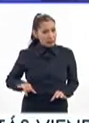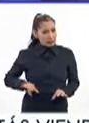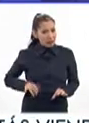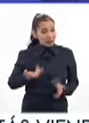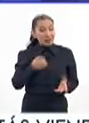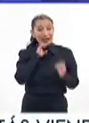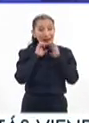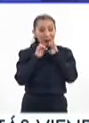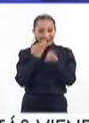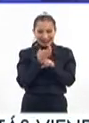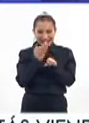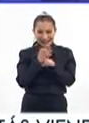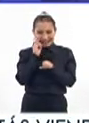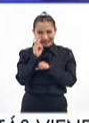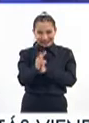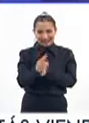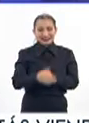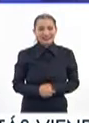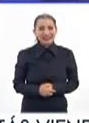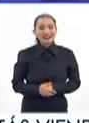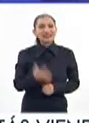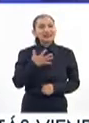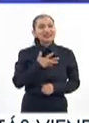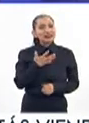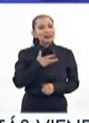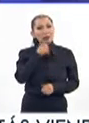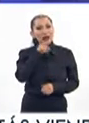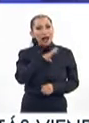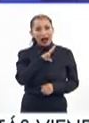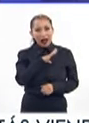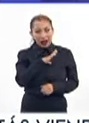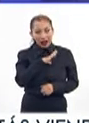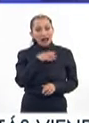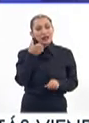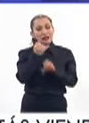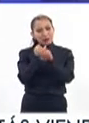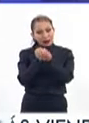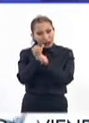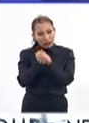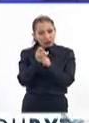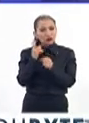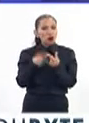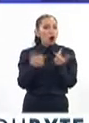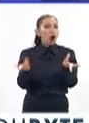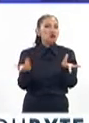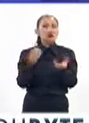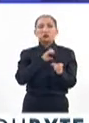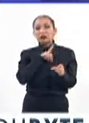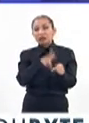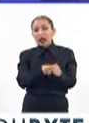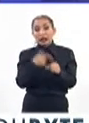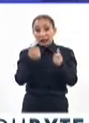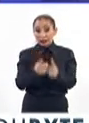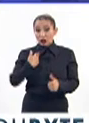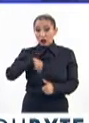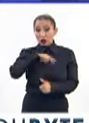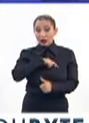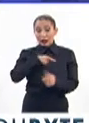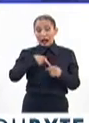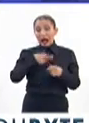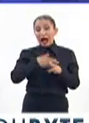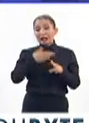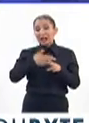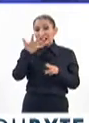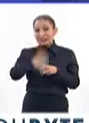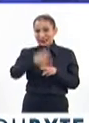tenemos una entrevista muy simpática, a ver, tenemos reportajes, notas especiales. Quédese con nosotros de aquí hasta